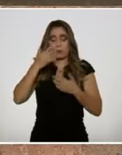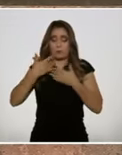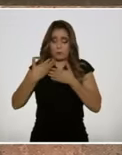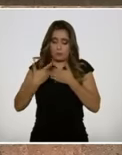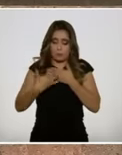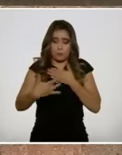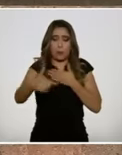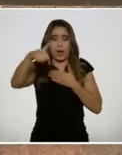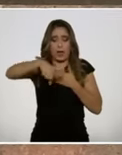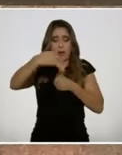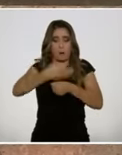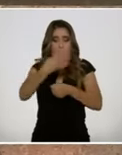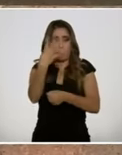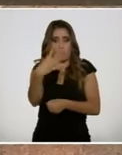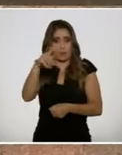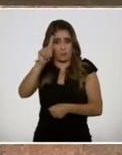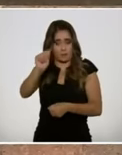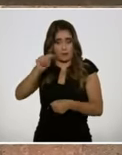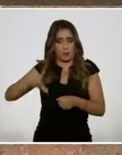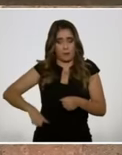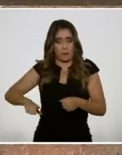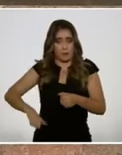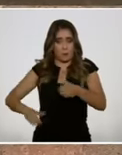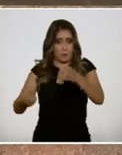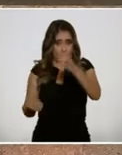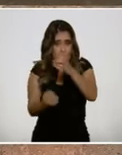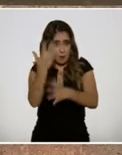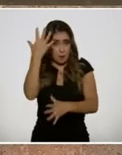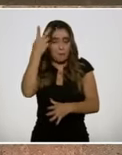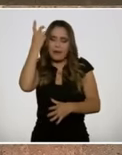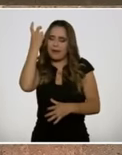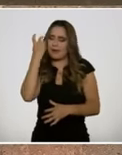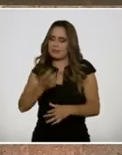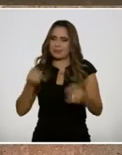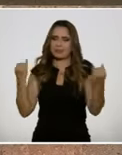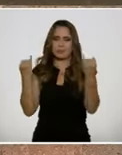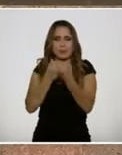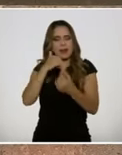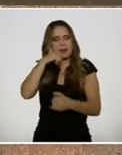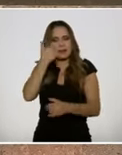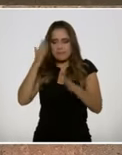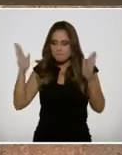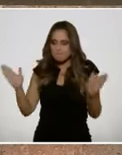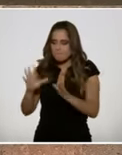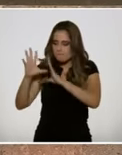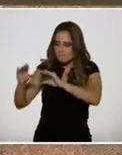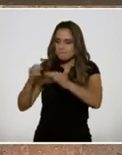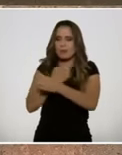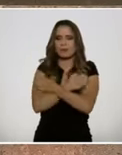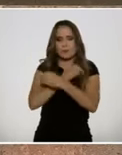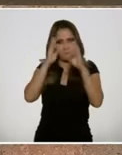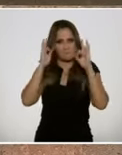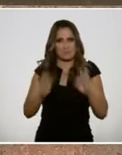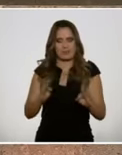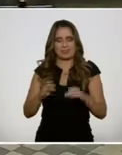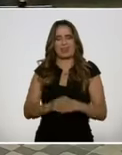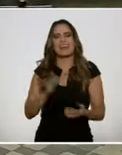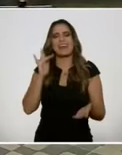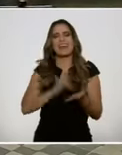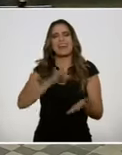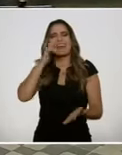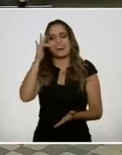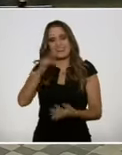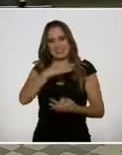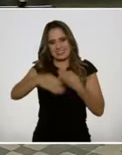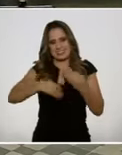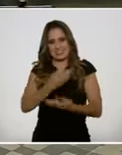cuarta transformación de la vida nacional está tratando de recuperar. Muchísimas gracias a todos.